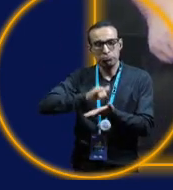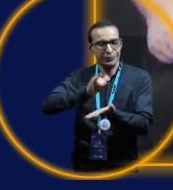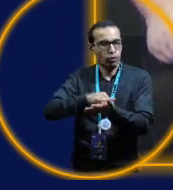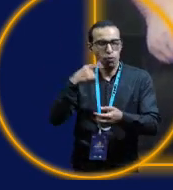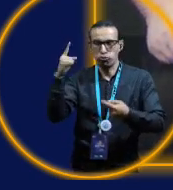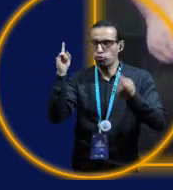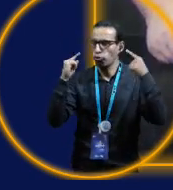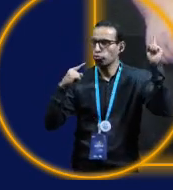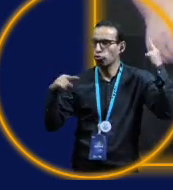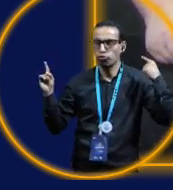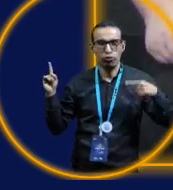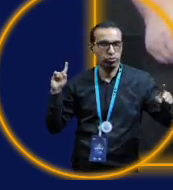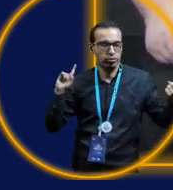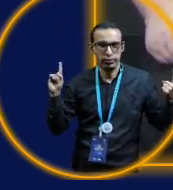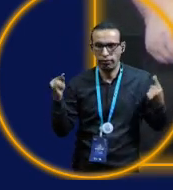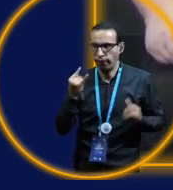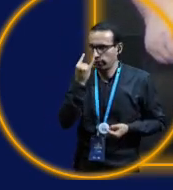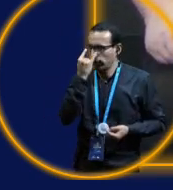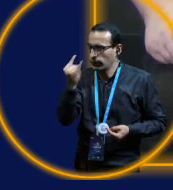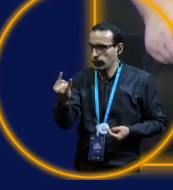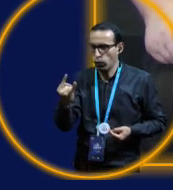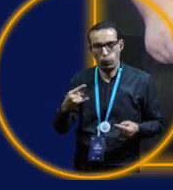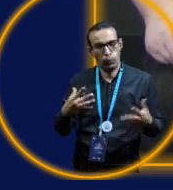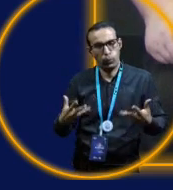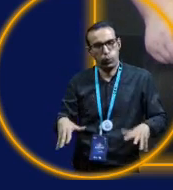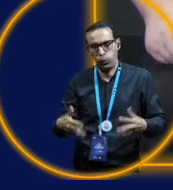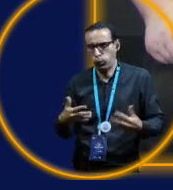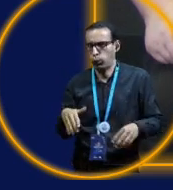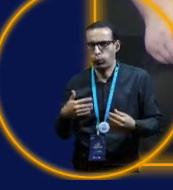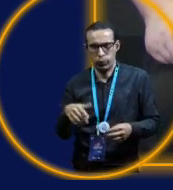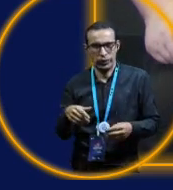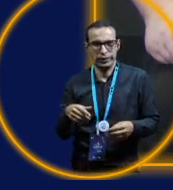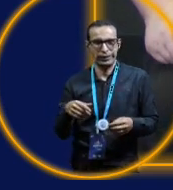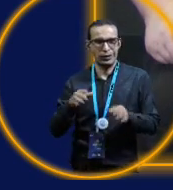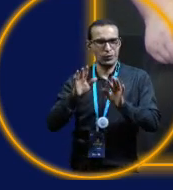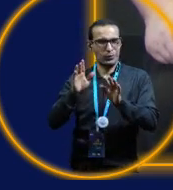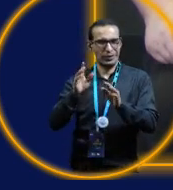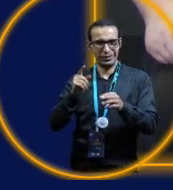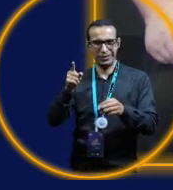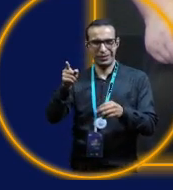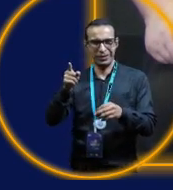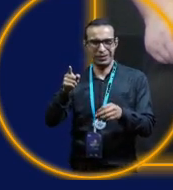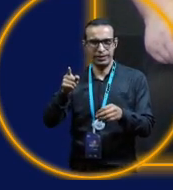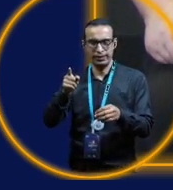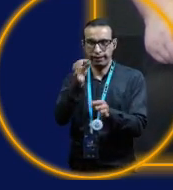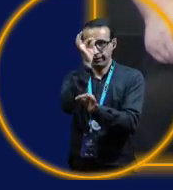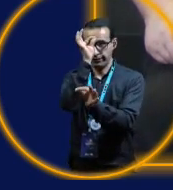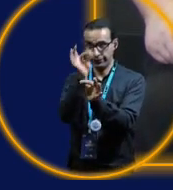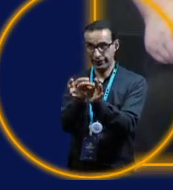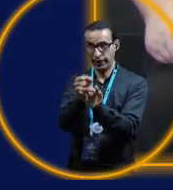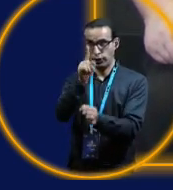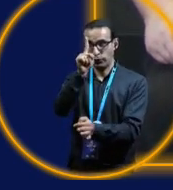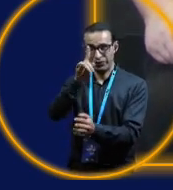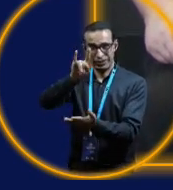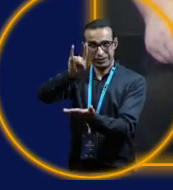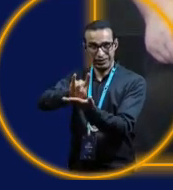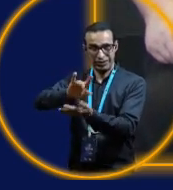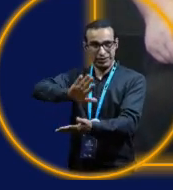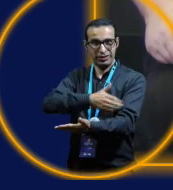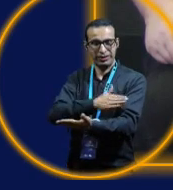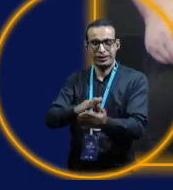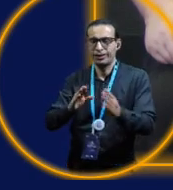la alegría de él como un artista creo que nosotros los hacemos más